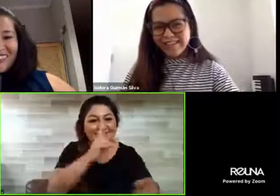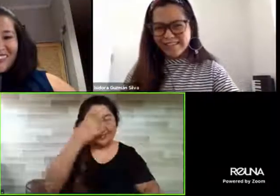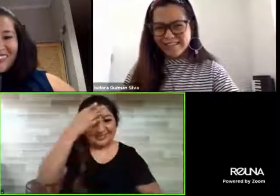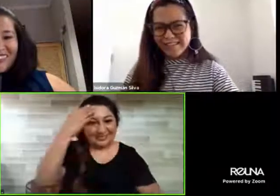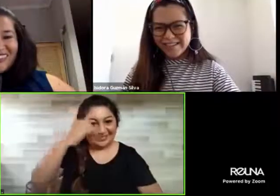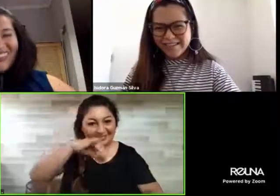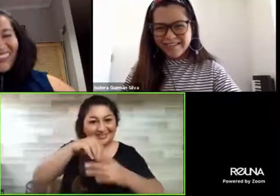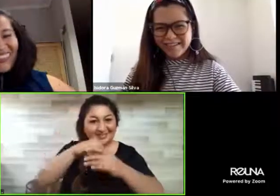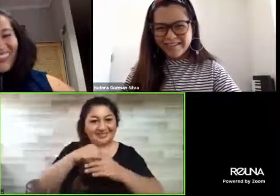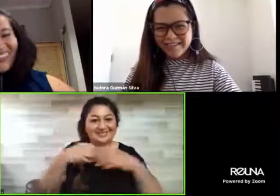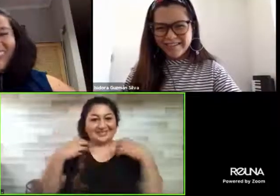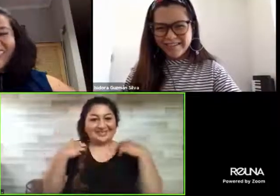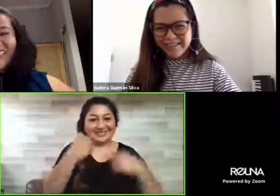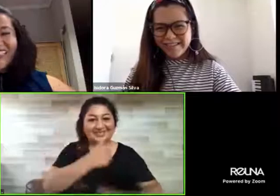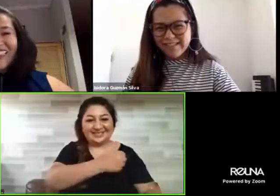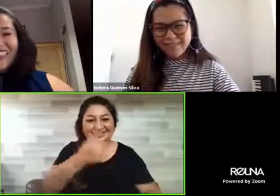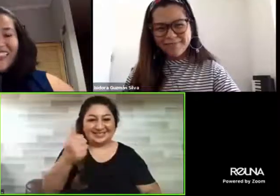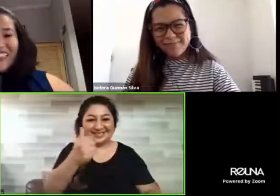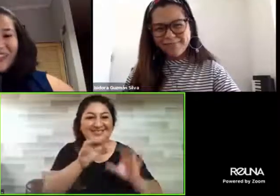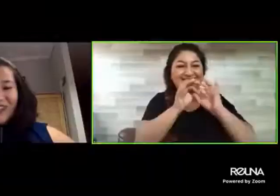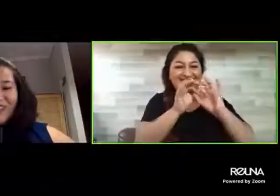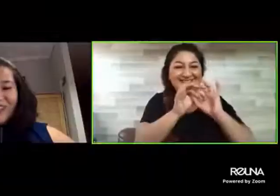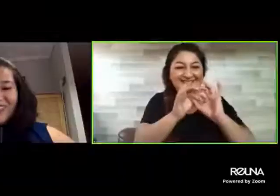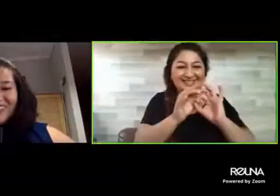de todos y gracias